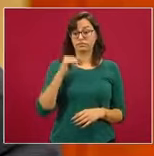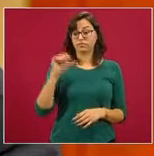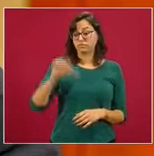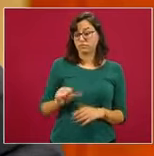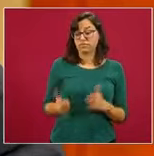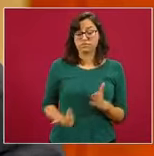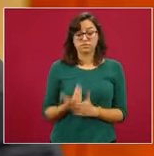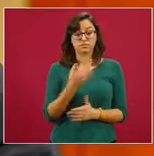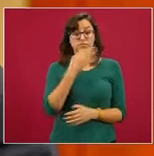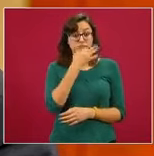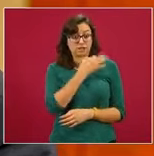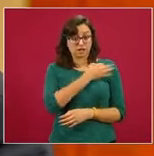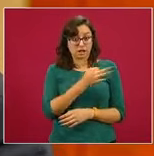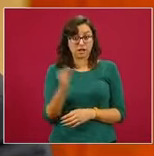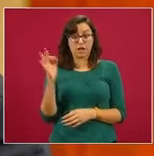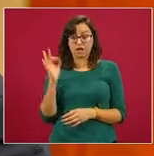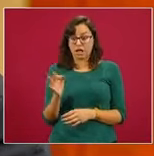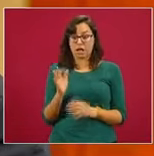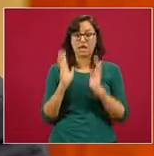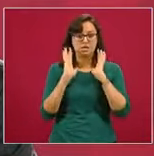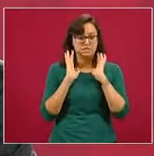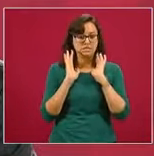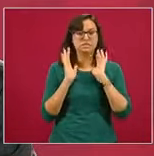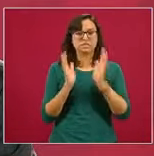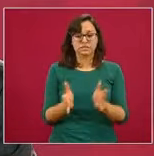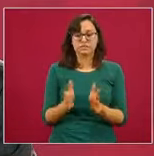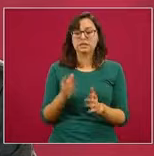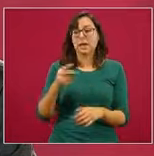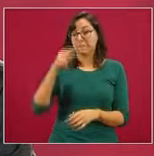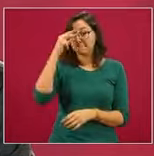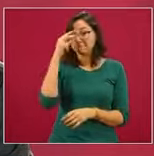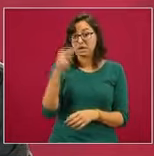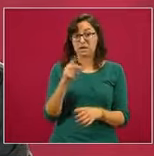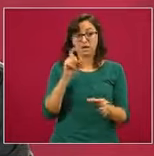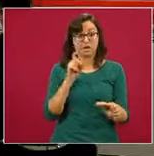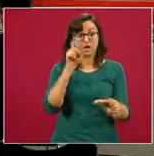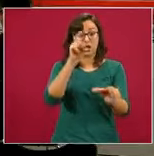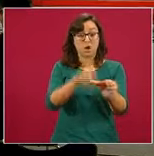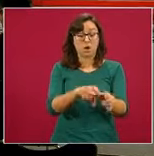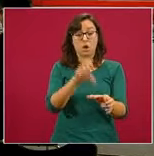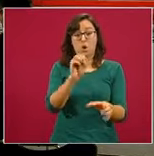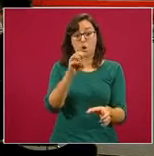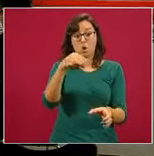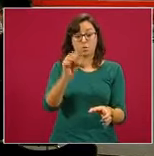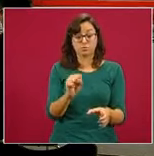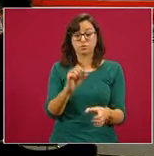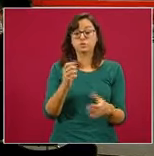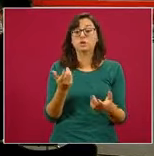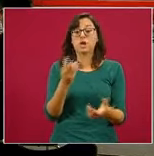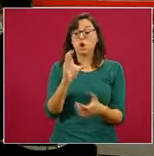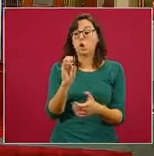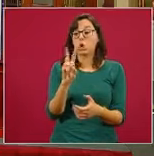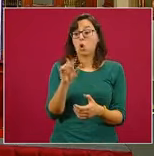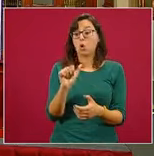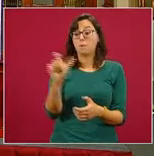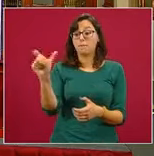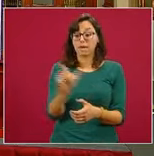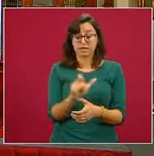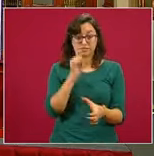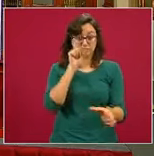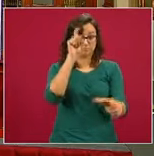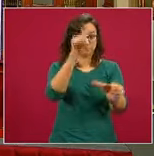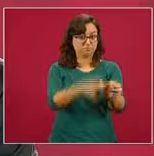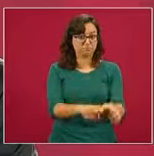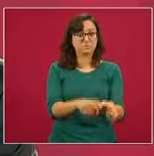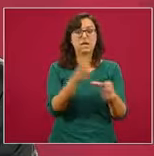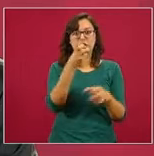mañana, México se adhirió al mecanismo colaborativo de la Organización Mundial de la Salud, COVAX, y de ahí vamos a tener